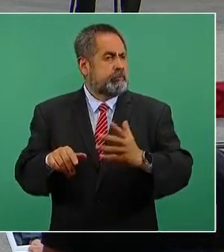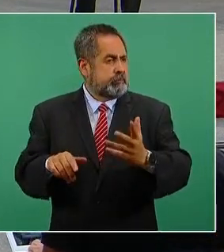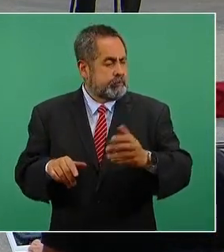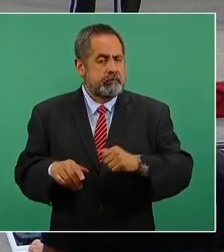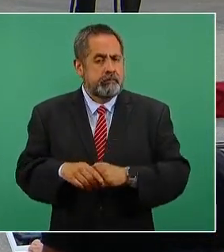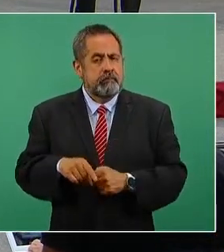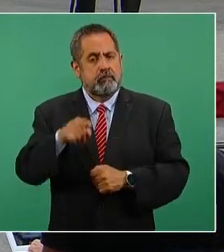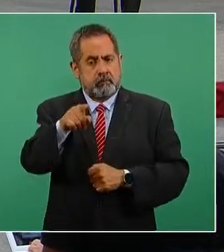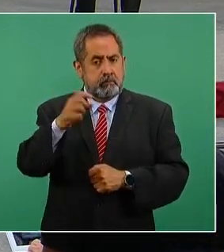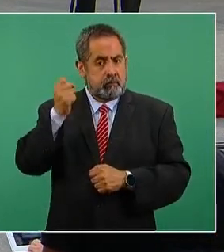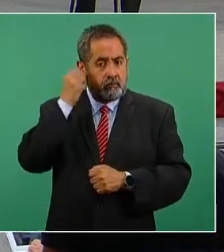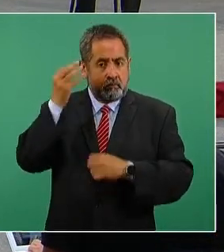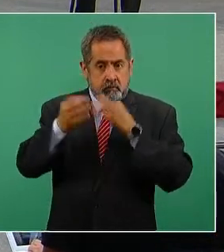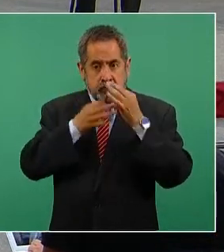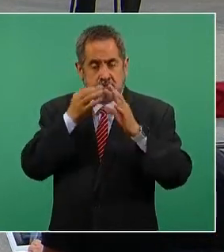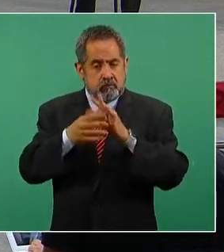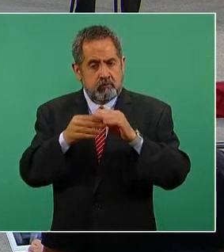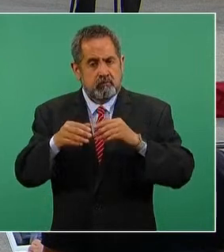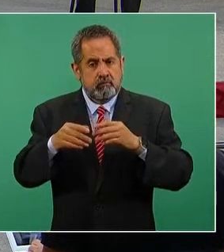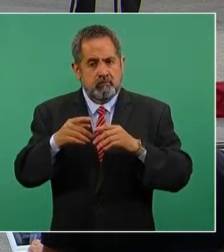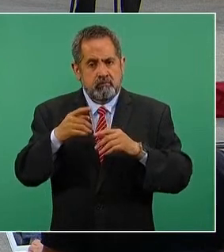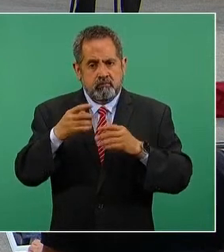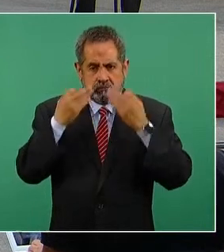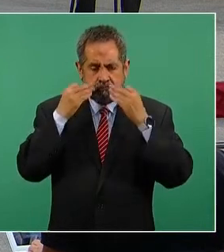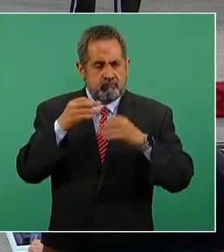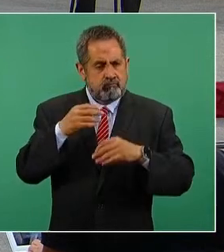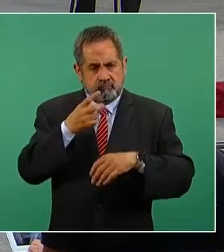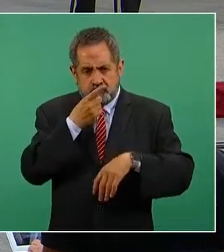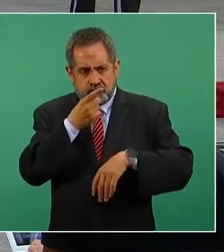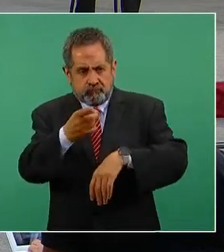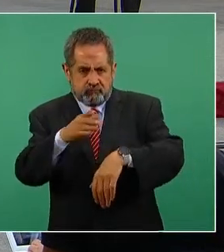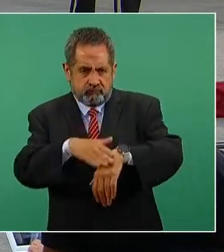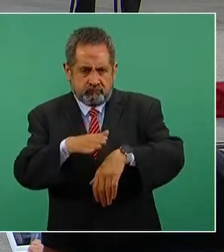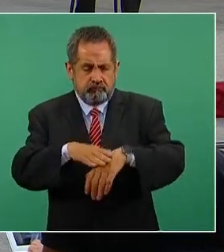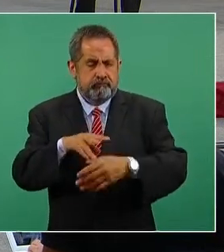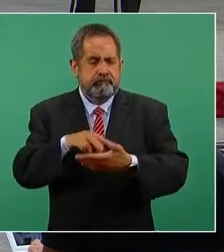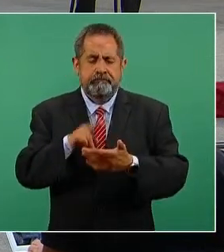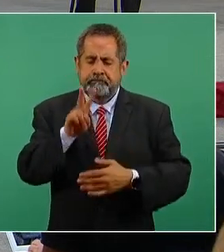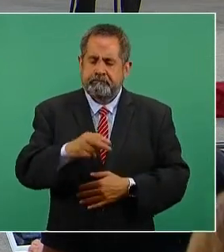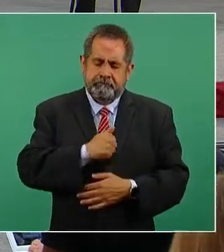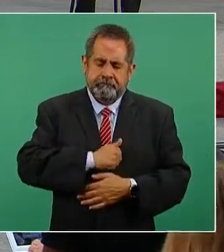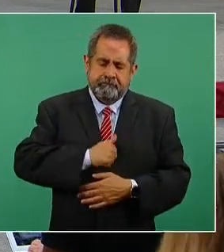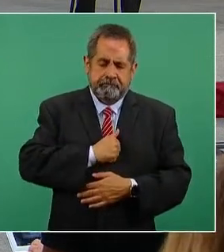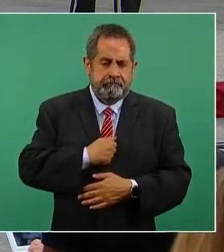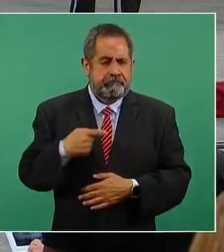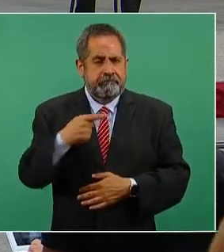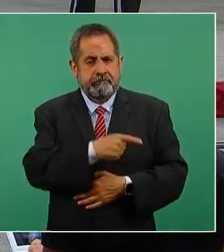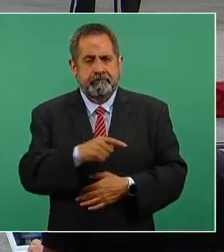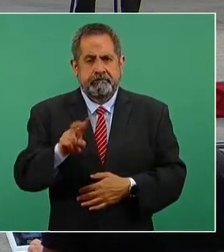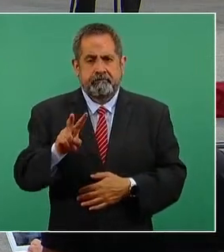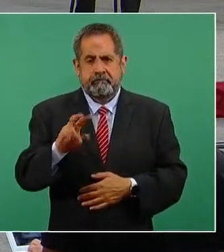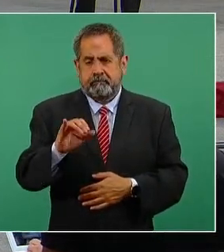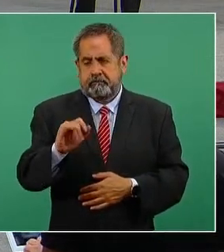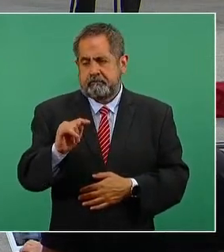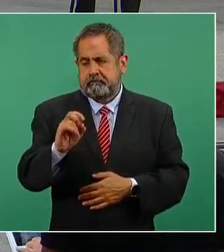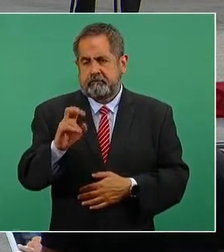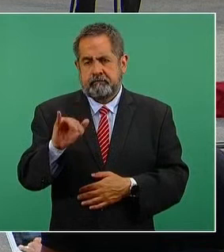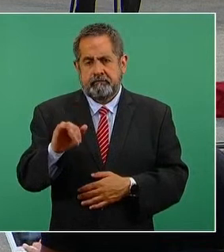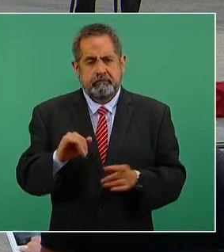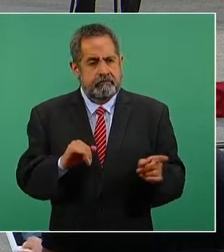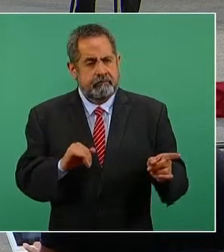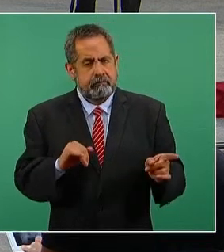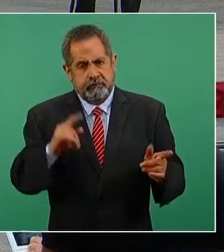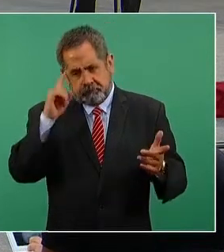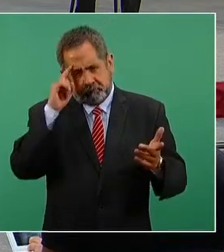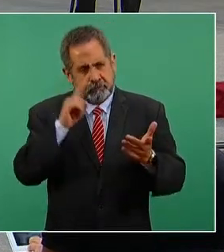al principio de la conferencia mostró su postura por el lamentable fallecimiento de Victoria, yo creo que